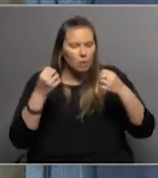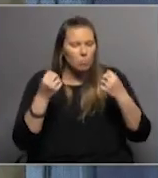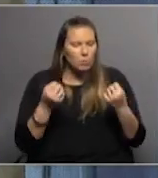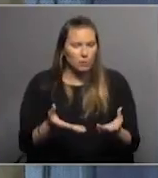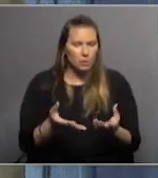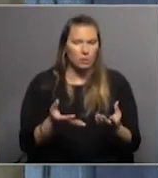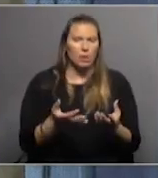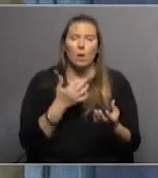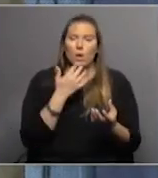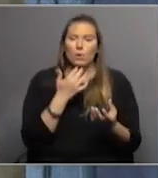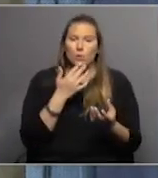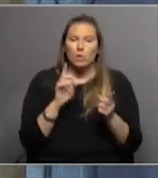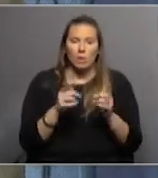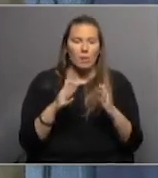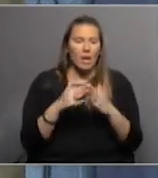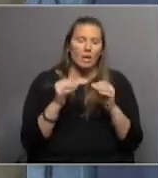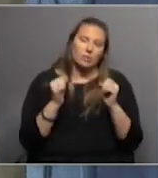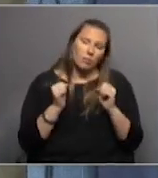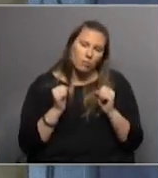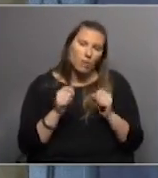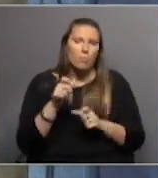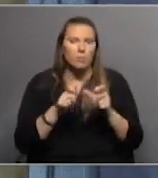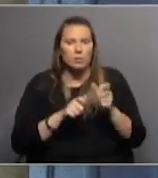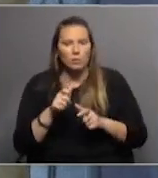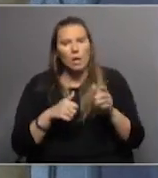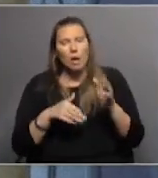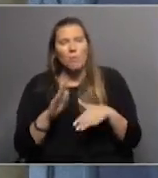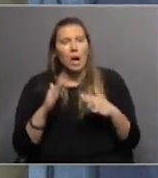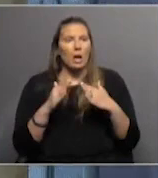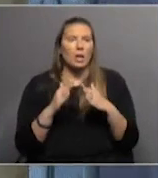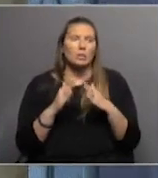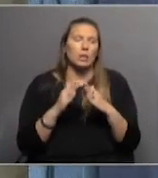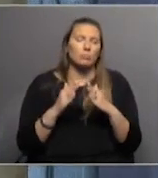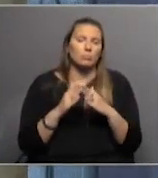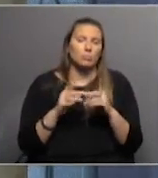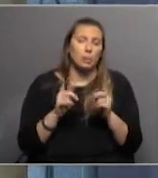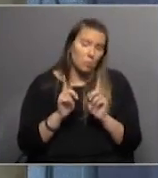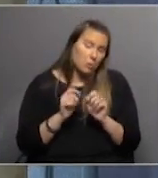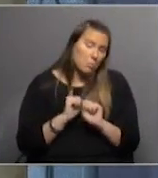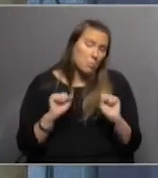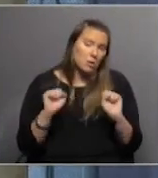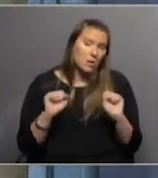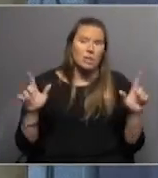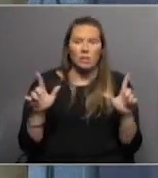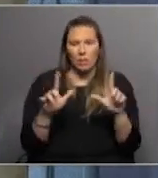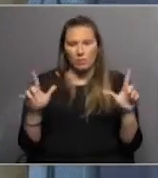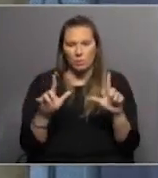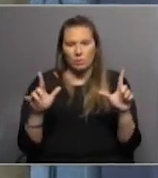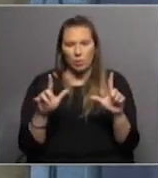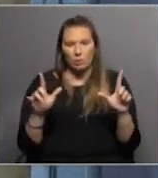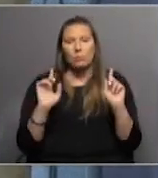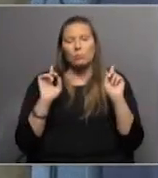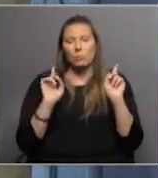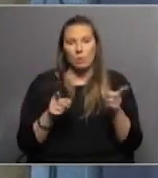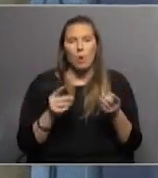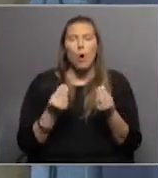si el quedarte en casa, eso de que la gente pasó más tiempo en su hogar, no tuvo que ver. La televisión ha tenido mucho que ver